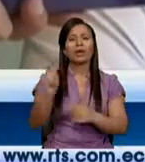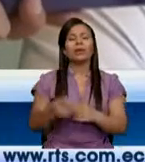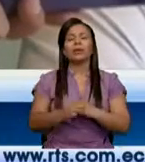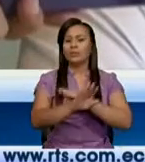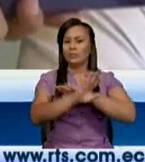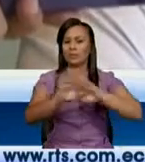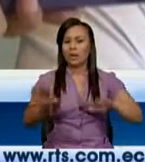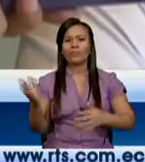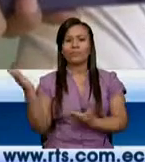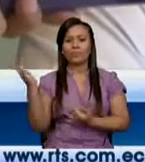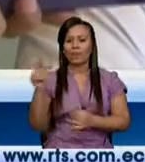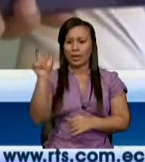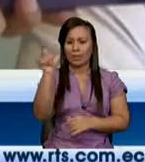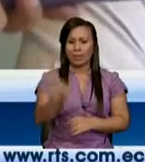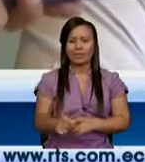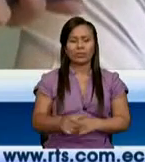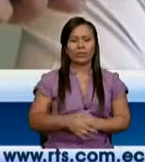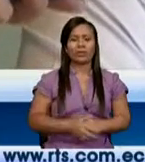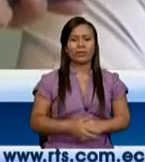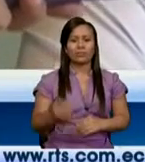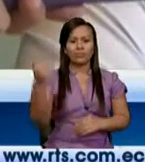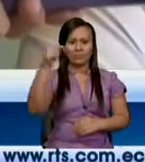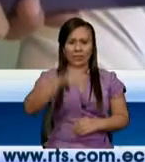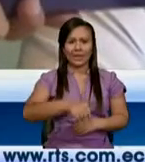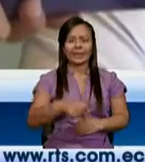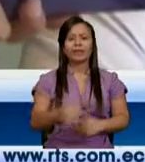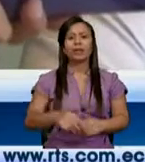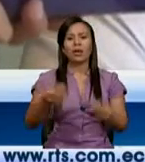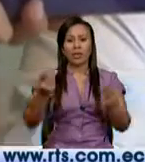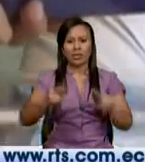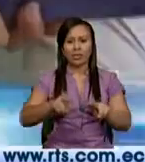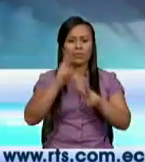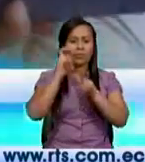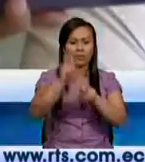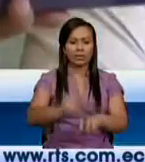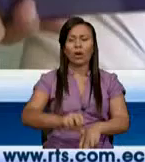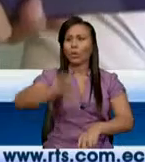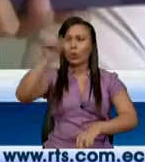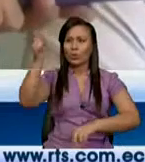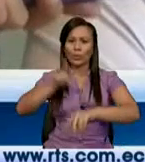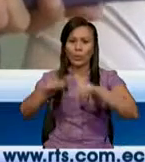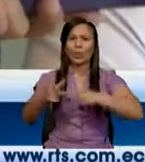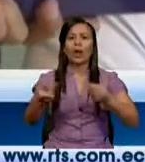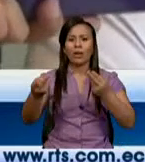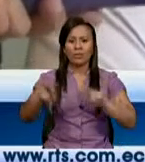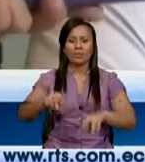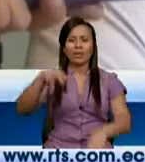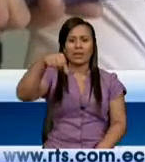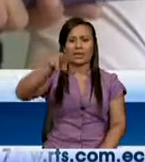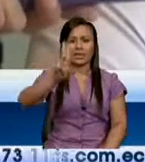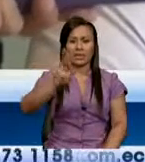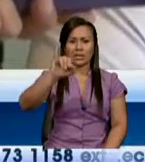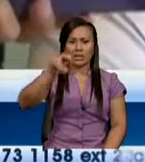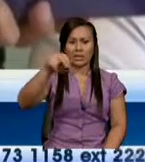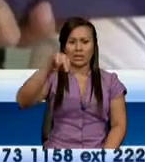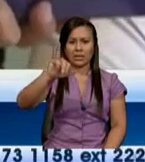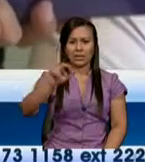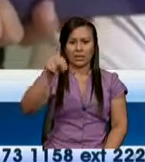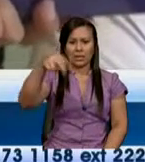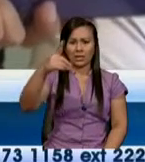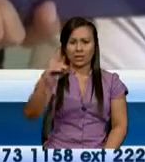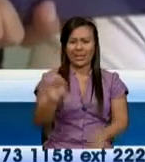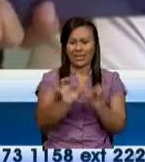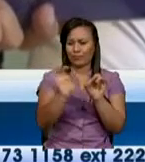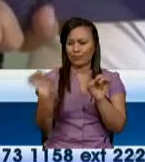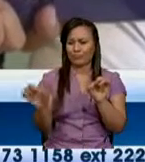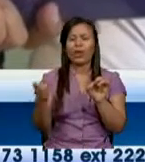sido objeto de violación no solamente aquí en la provincia, sino también por el sector de Quinindé, más específicamente por